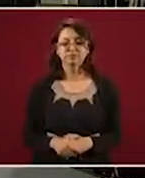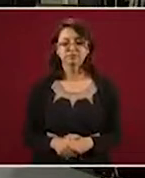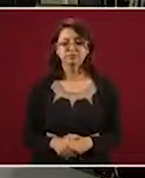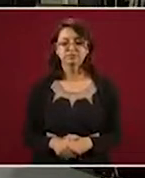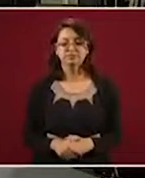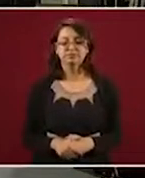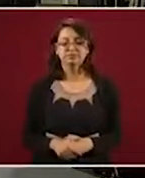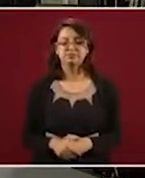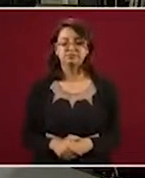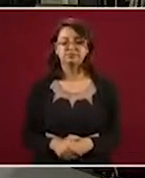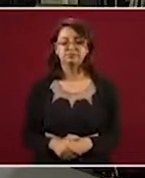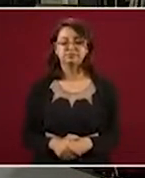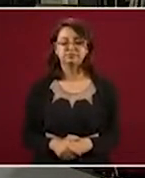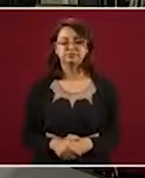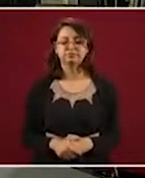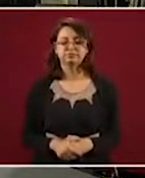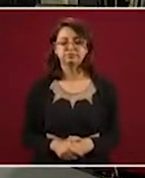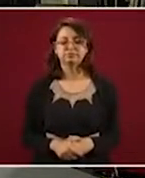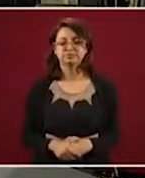Vamos a que